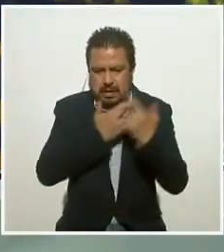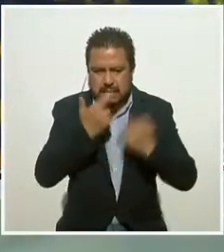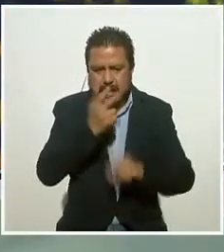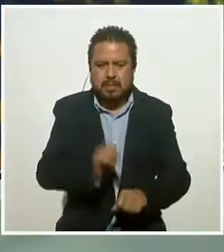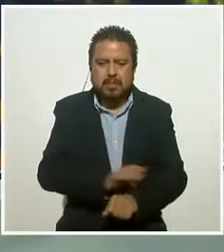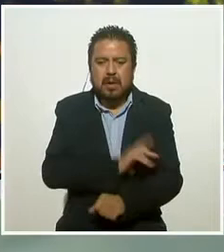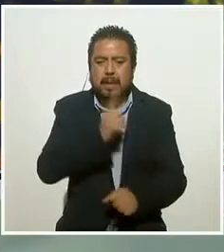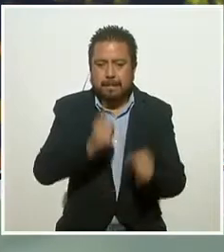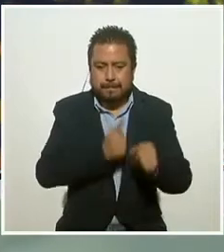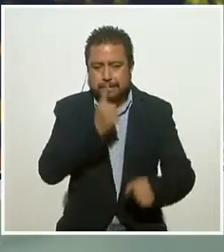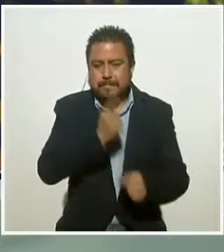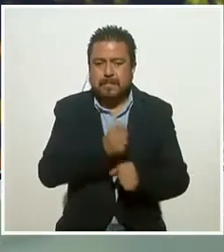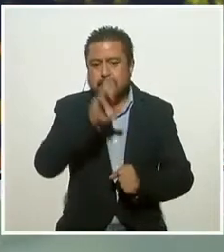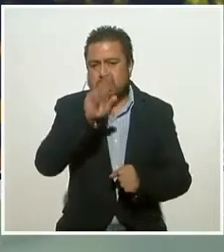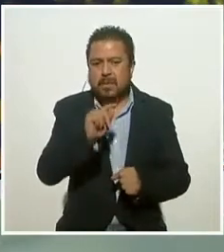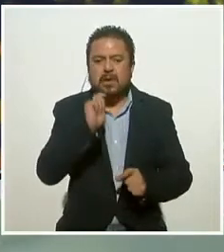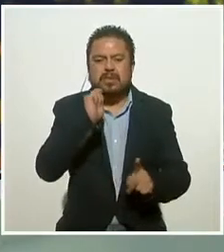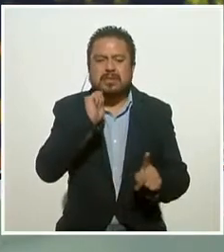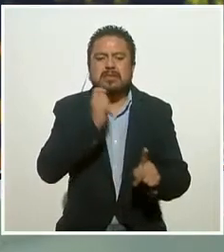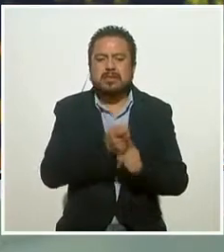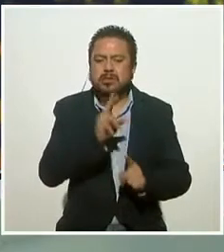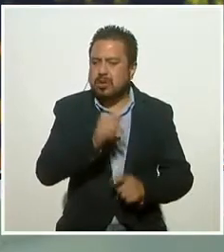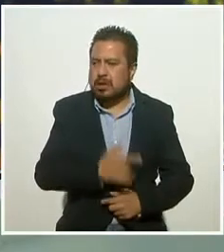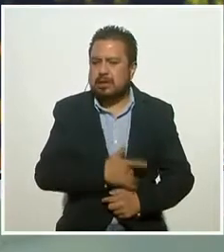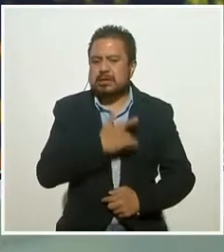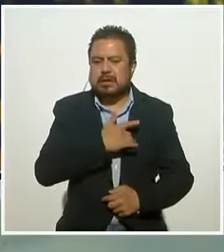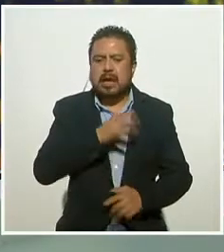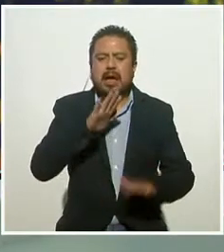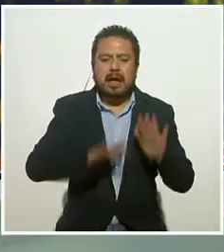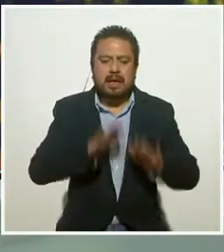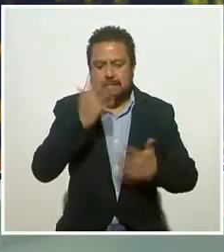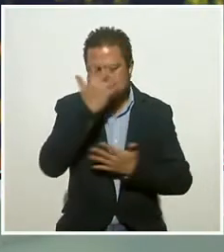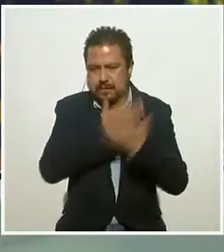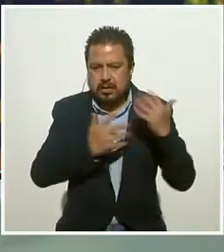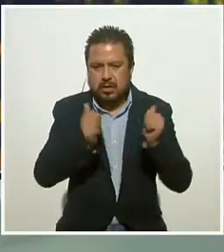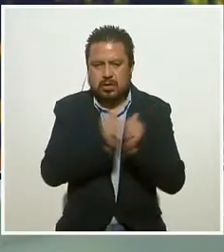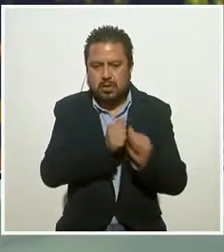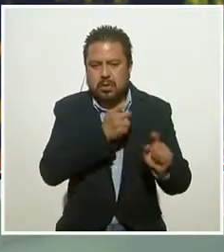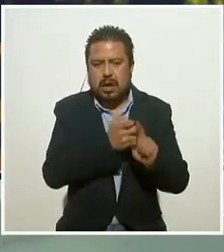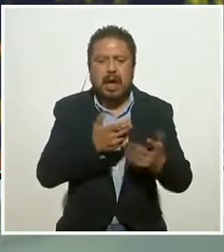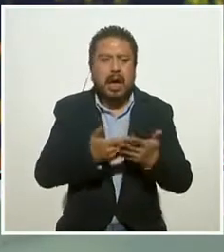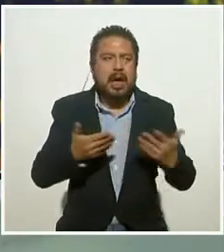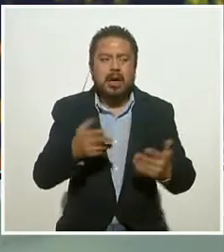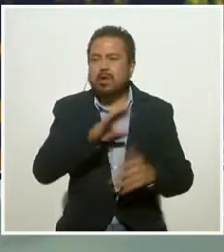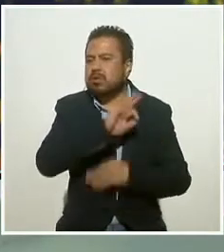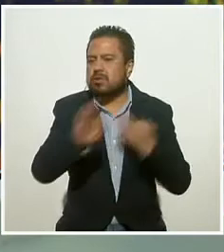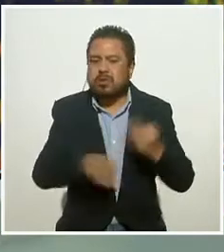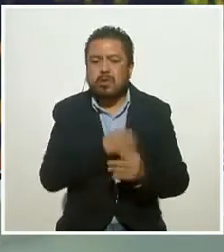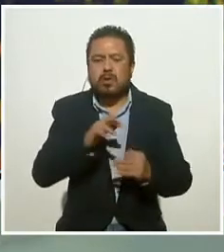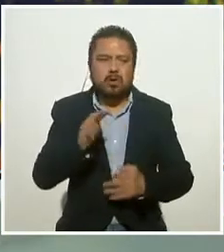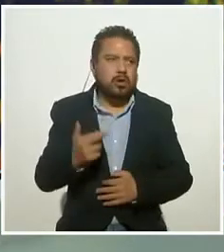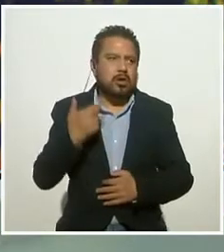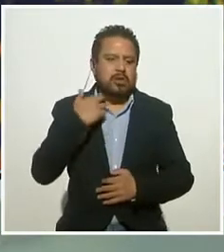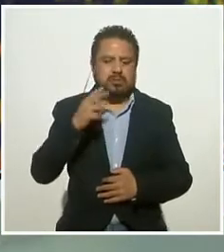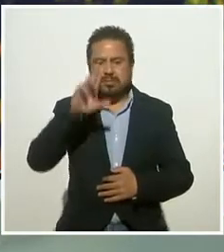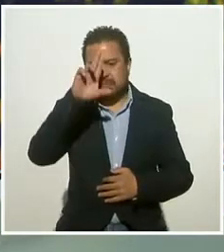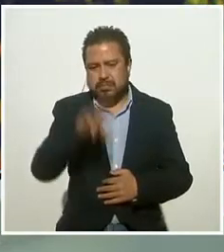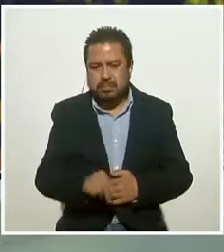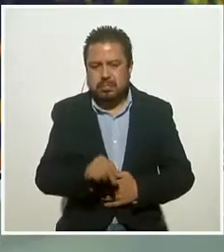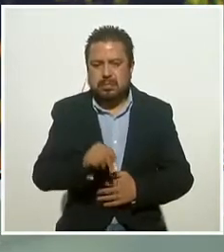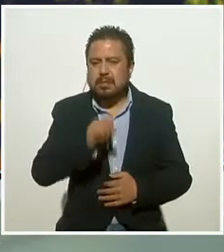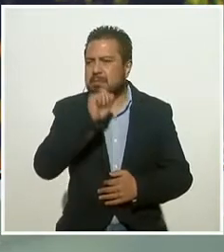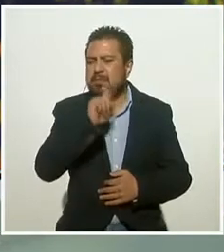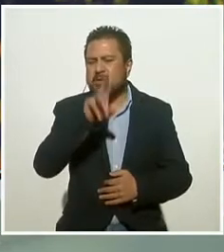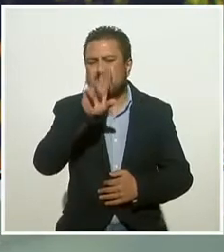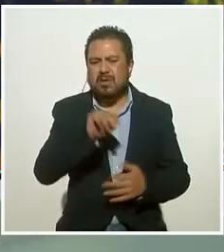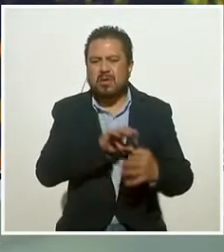emocional, primero, no significa no sentir, ¿no? Que a veces se confunde con eso, Sí. con que ahora, bueno, todos vamos a ser robots, no, para nada. Tampoco tiene